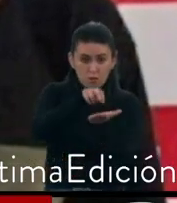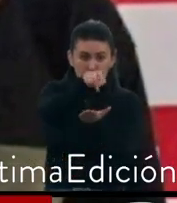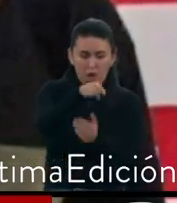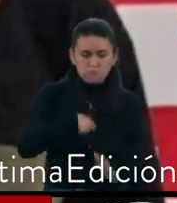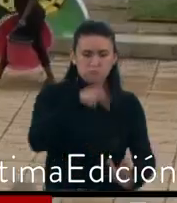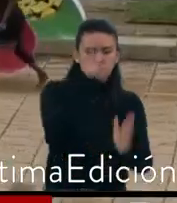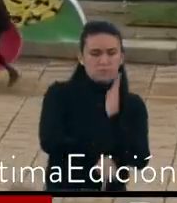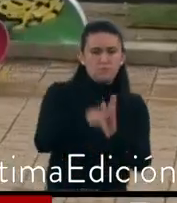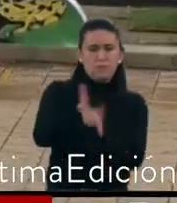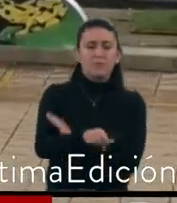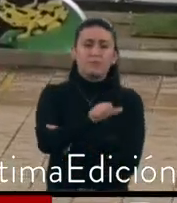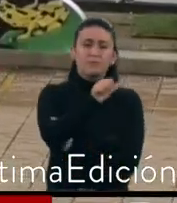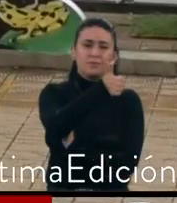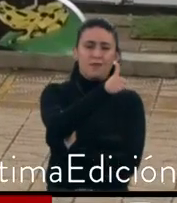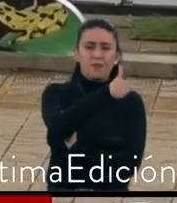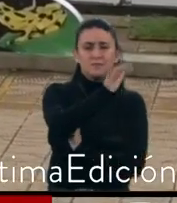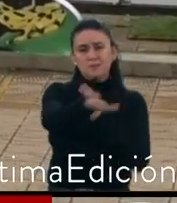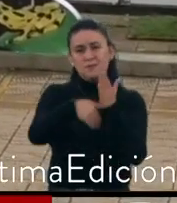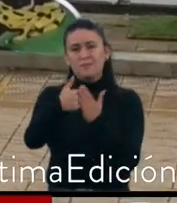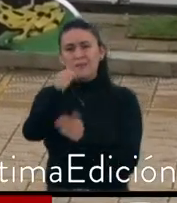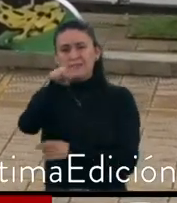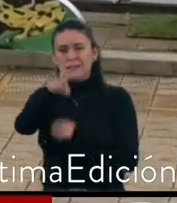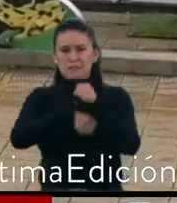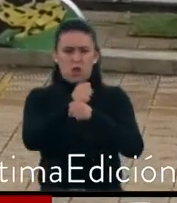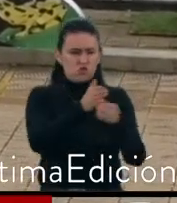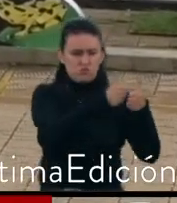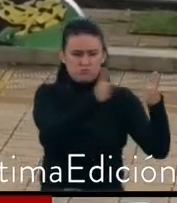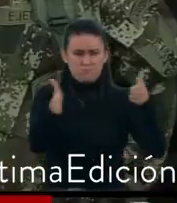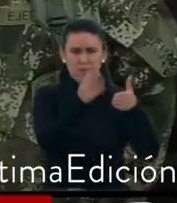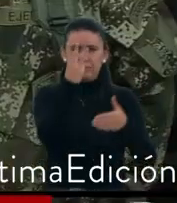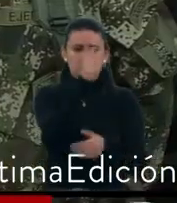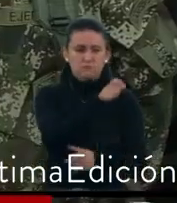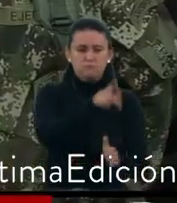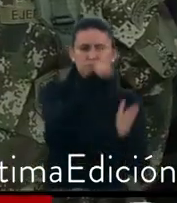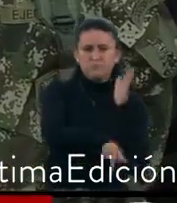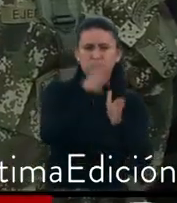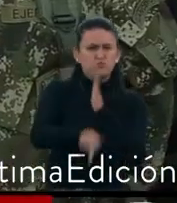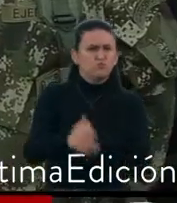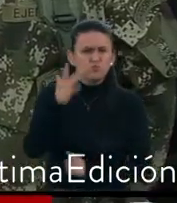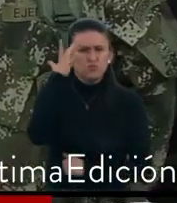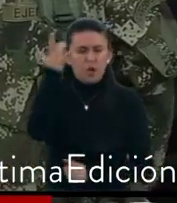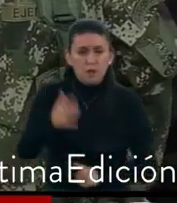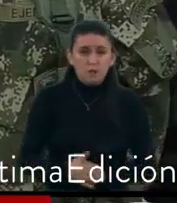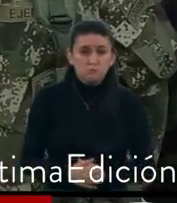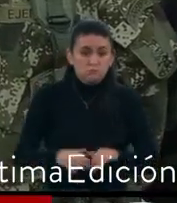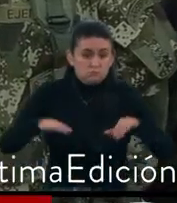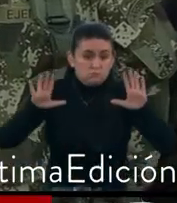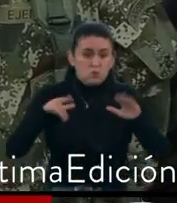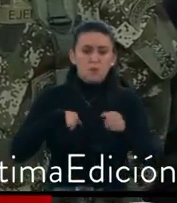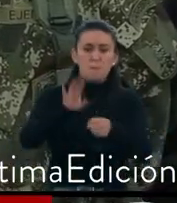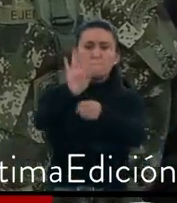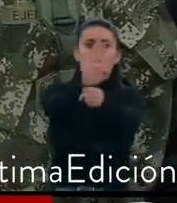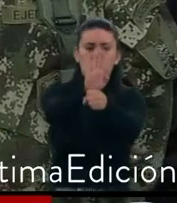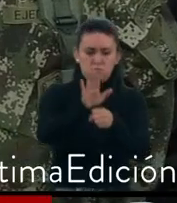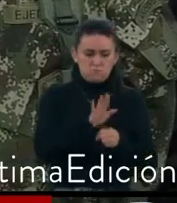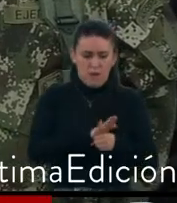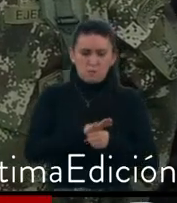10 y 17 años en el sector Los Claveles del barrio Buenos Aires, en Quibdó. Porque se desplazaron por el barrio